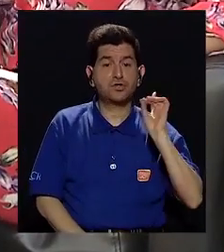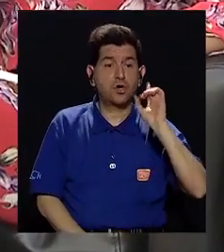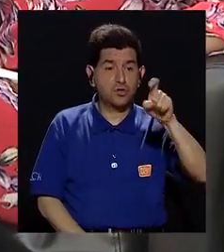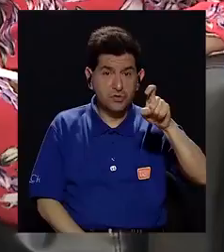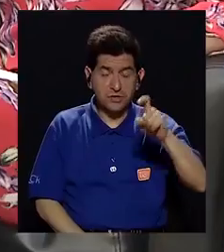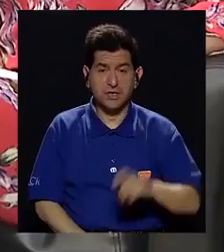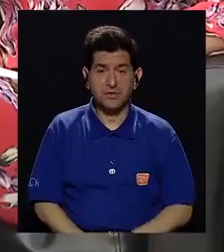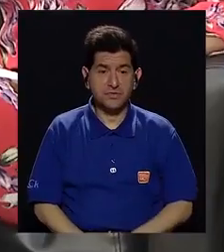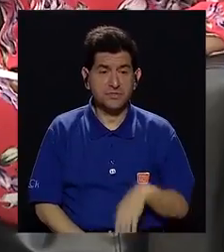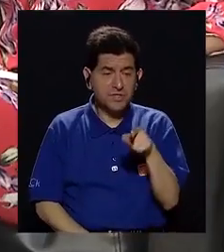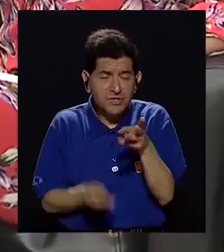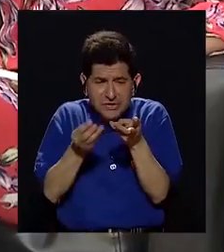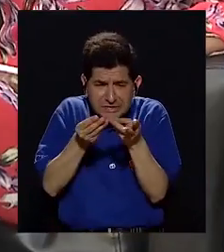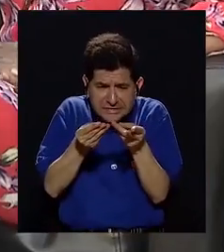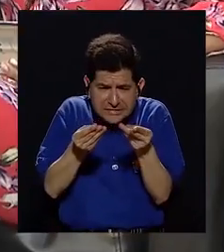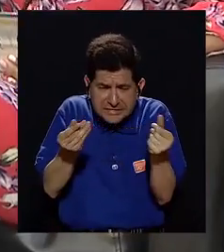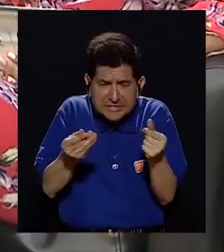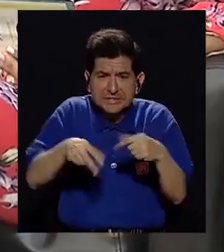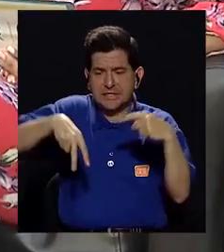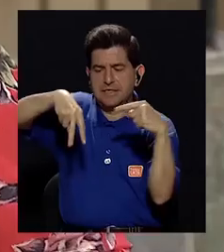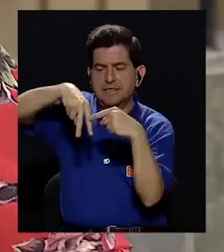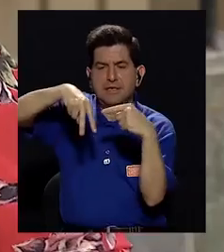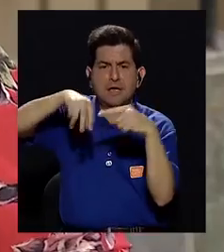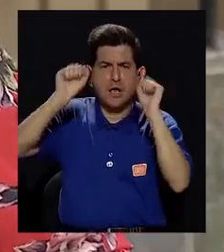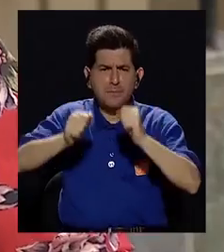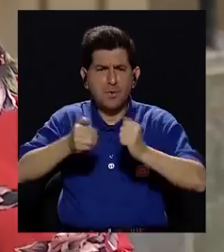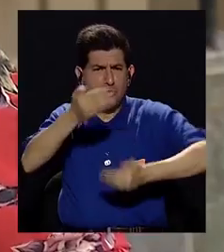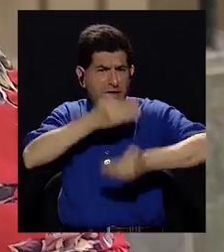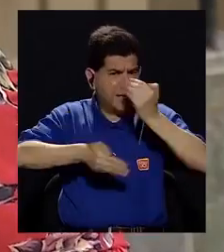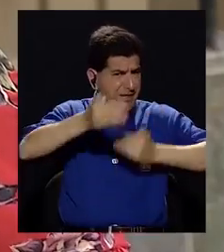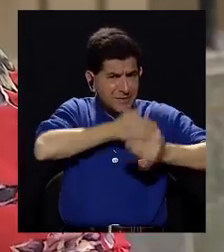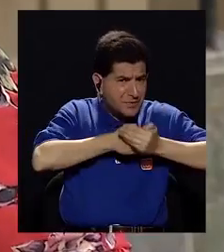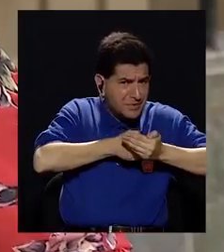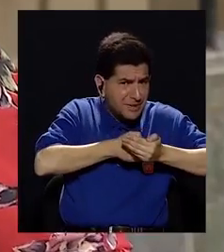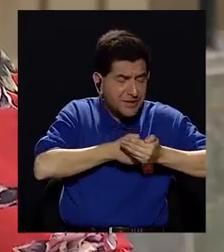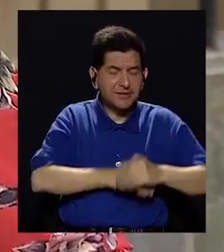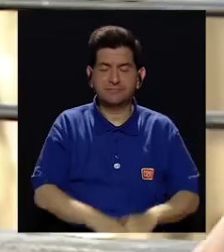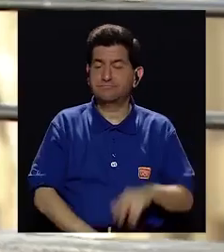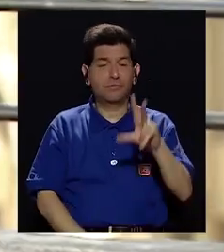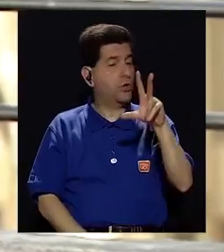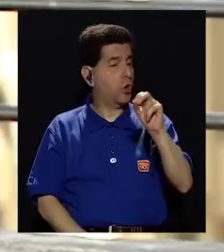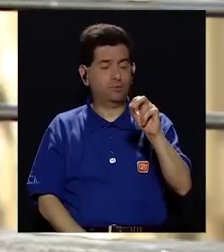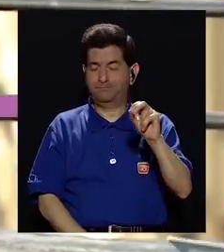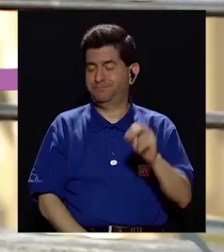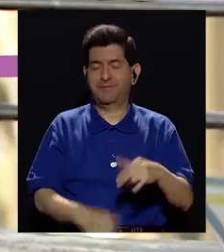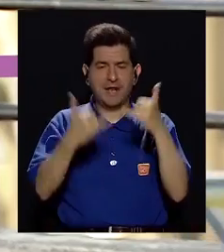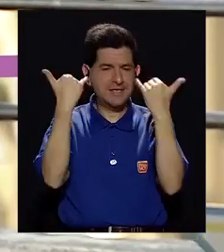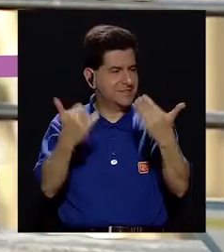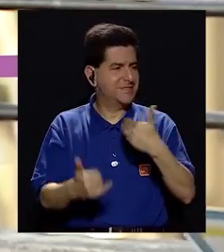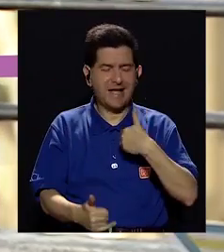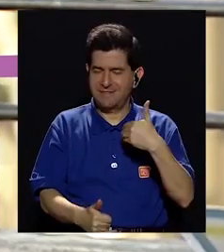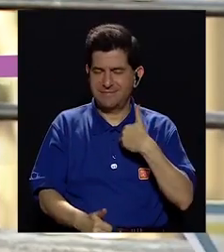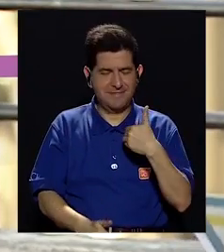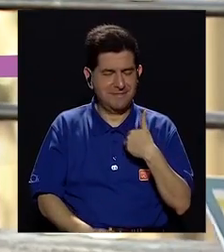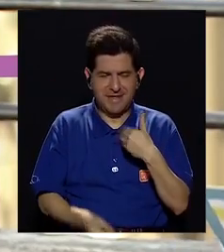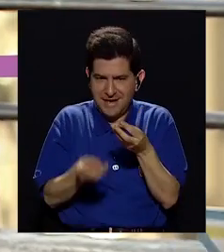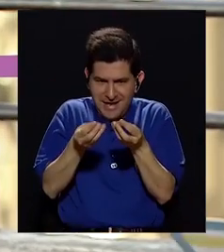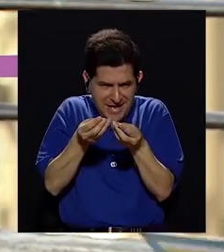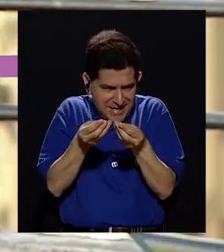un diagnóstico de desgaste de rodilla, ¿podríamos revertir esto? No, ya el desgaste que